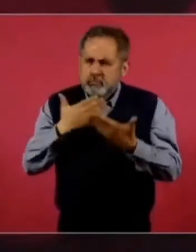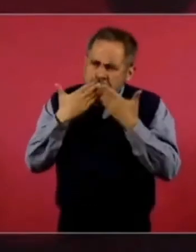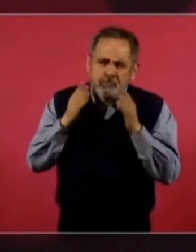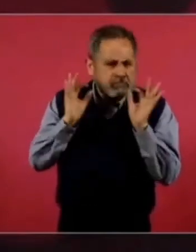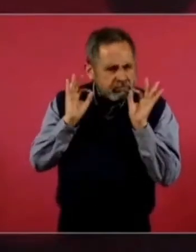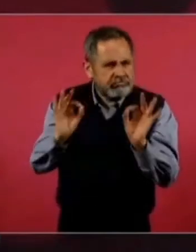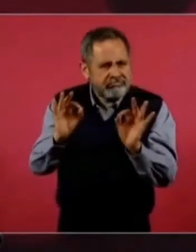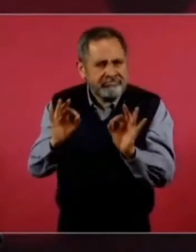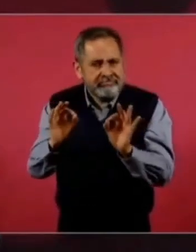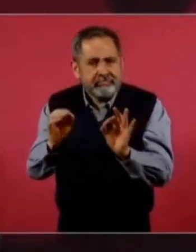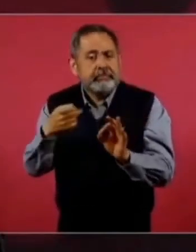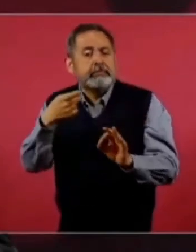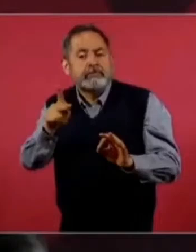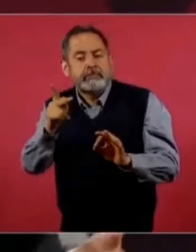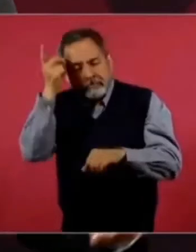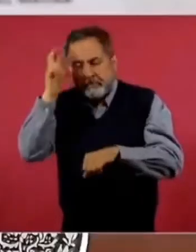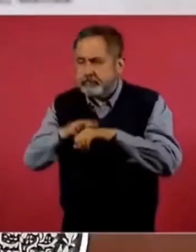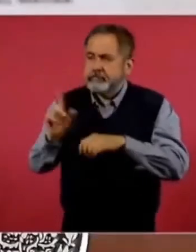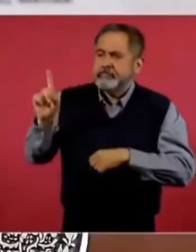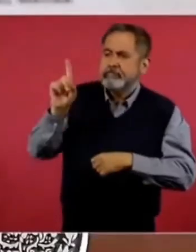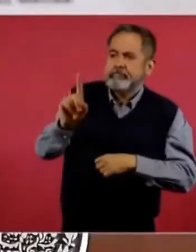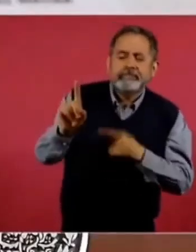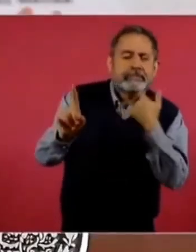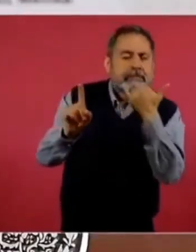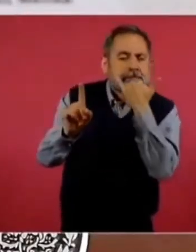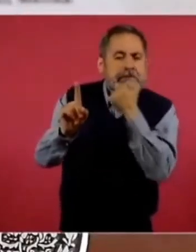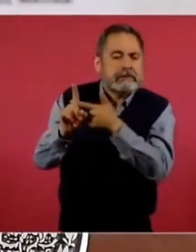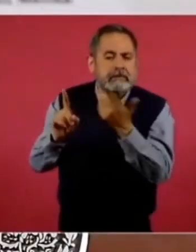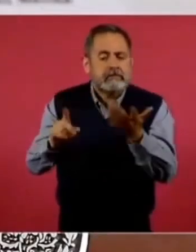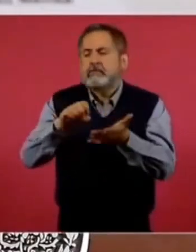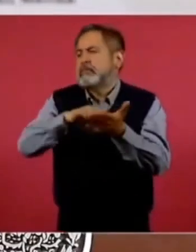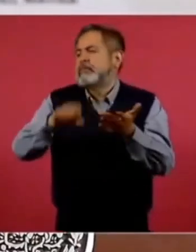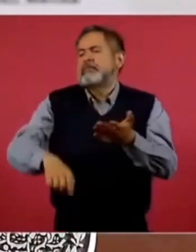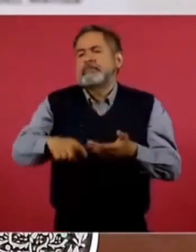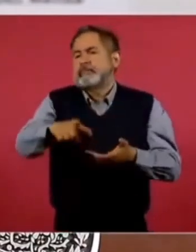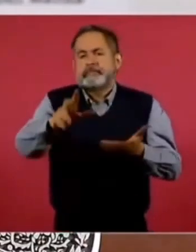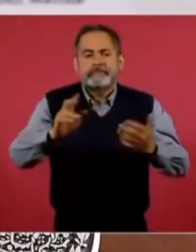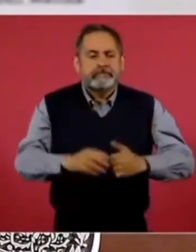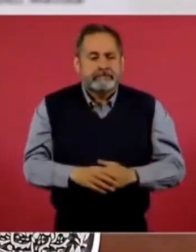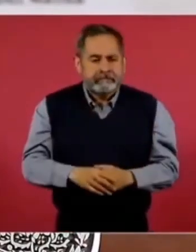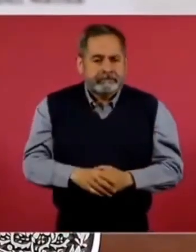¿sí? ¿Cómo no va a ser una institución noble?